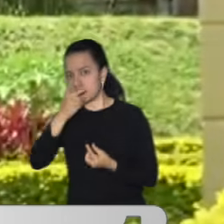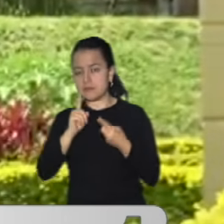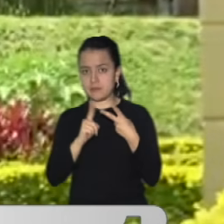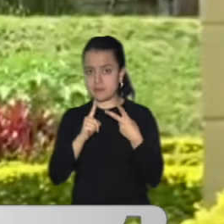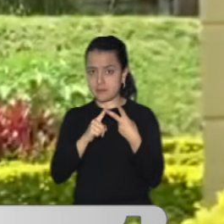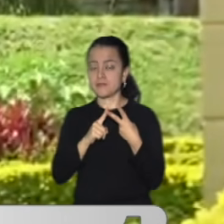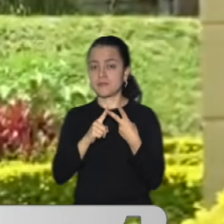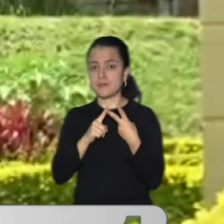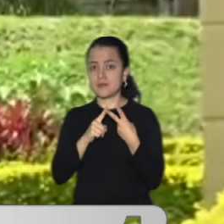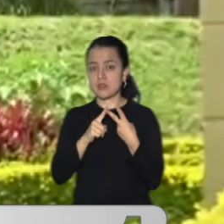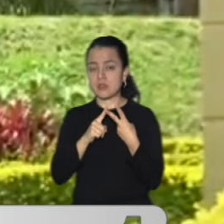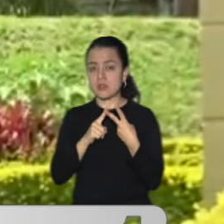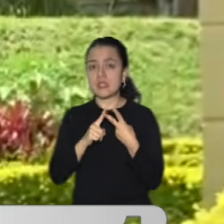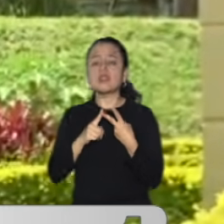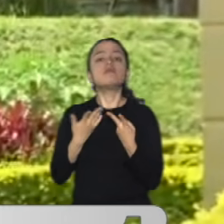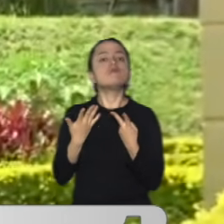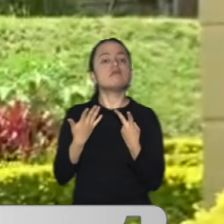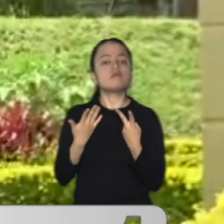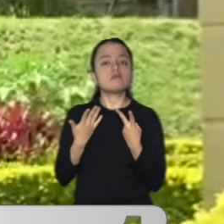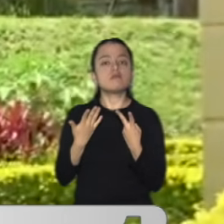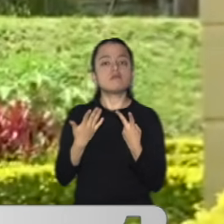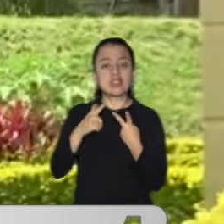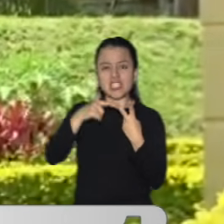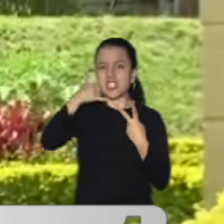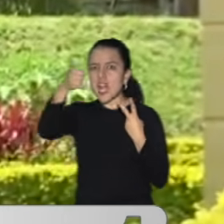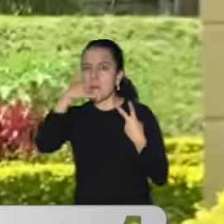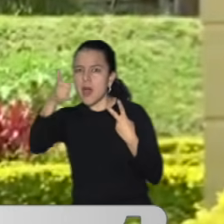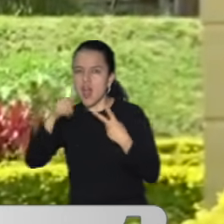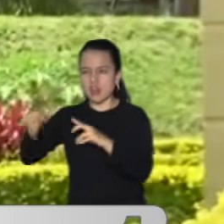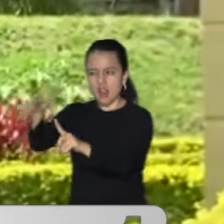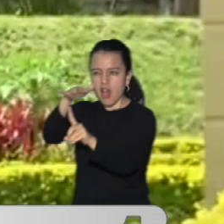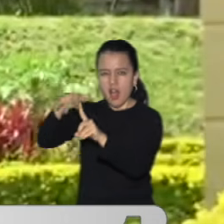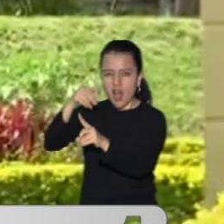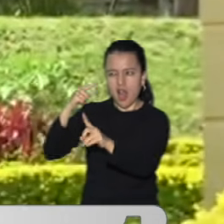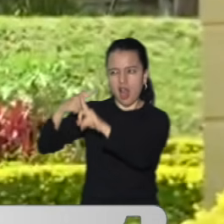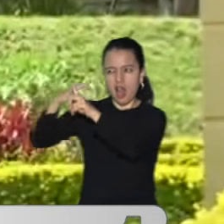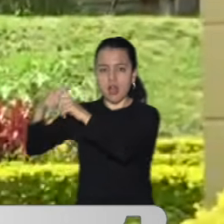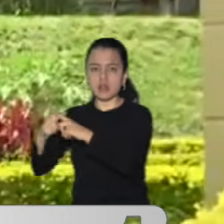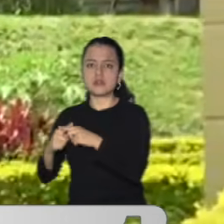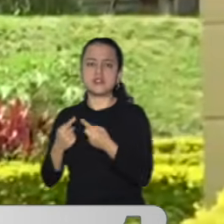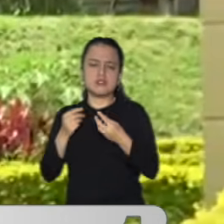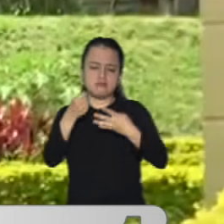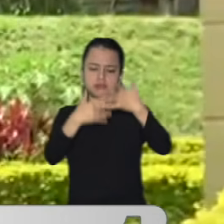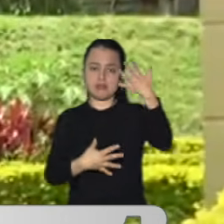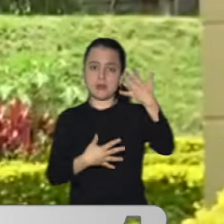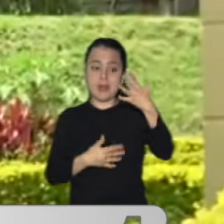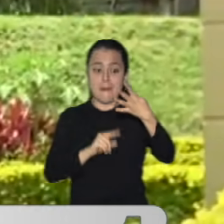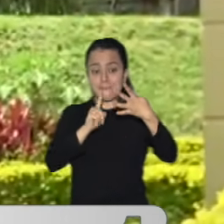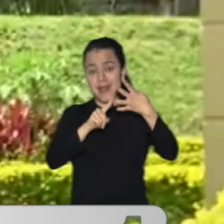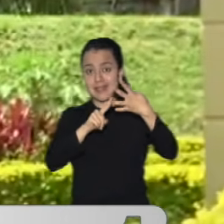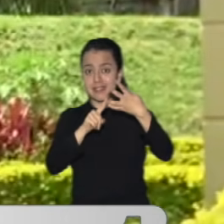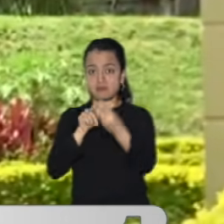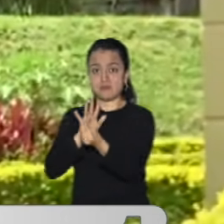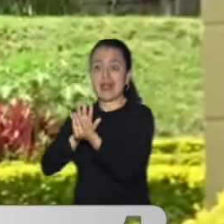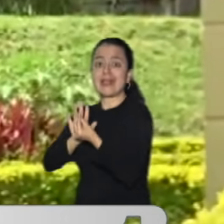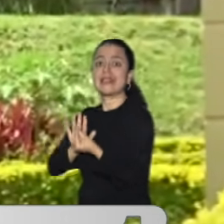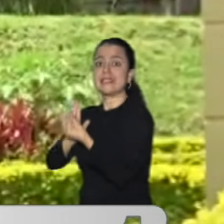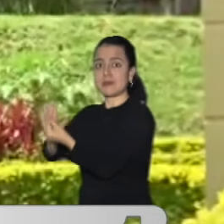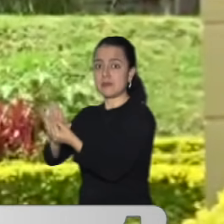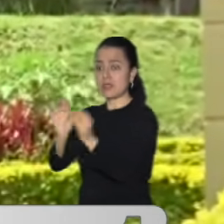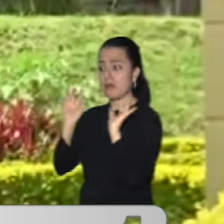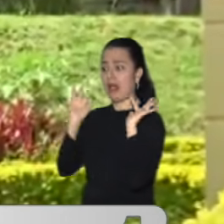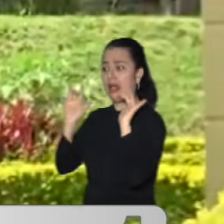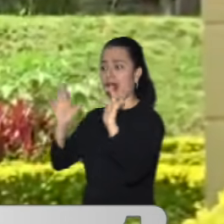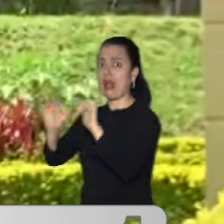Por estos hechos, nosotros instauraremos las demandas por desplazamiento forzado, lo que se convierte